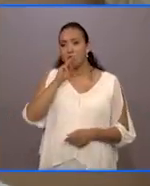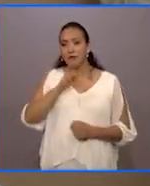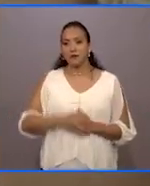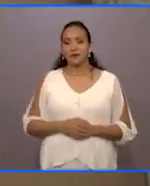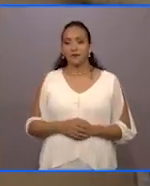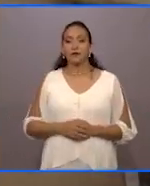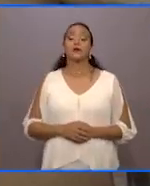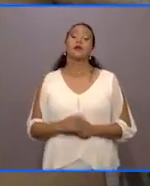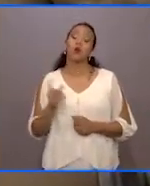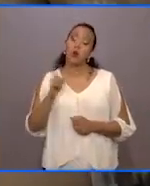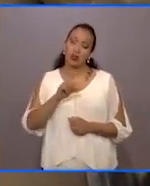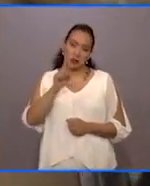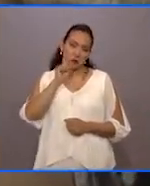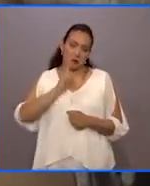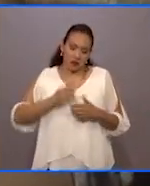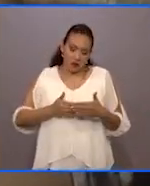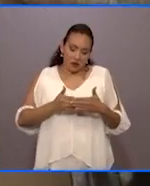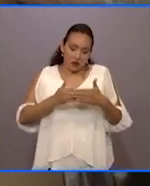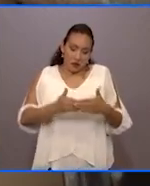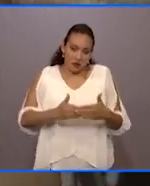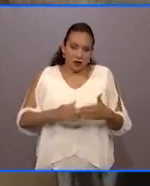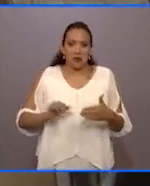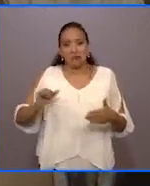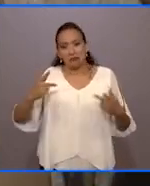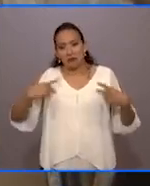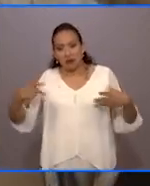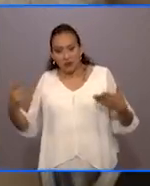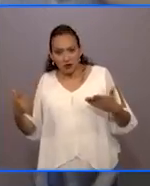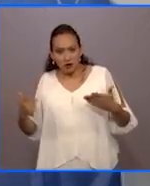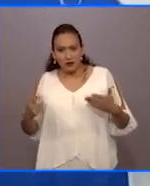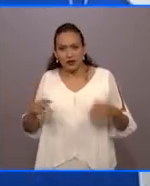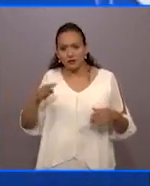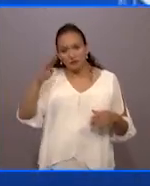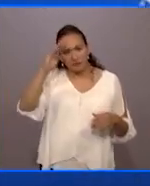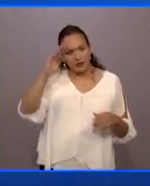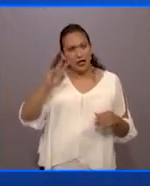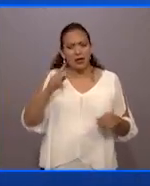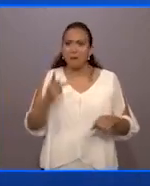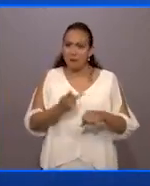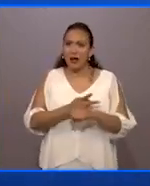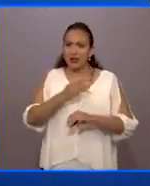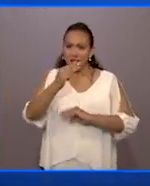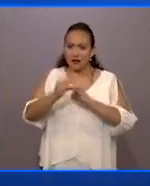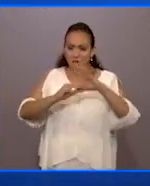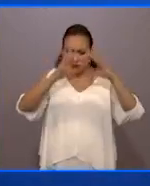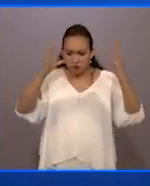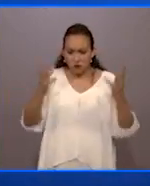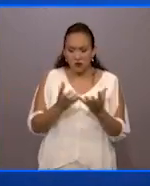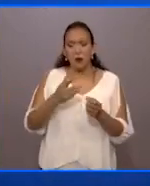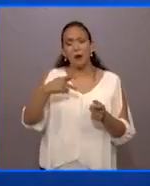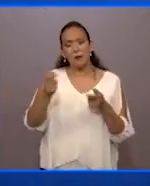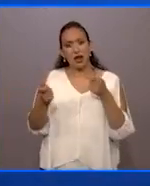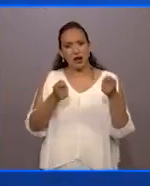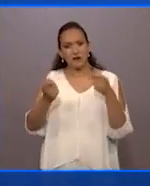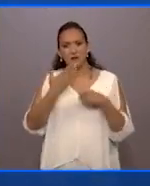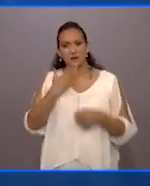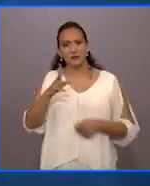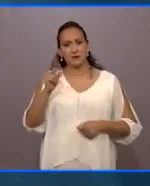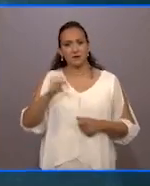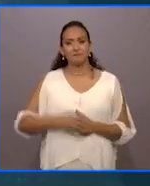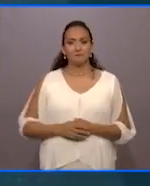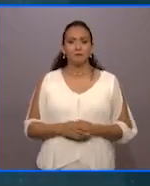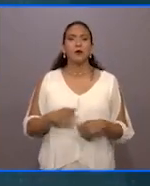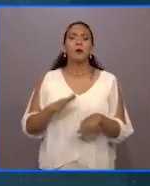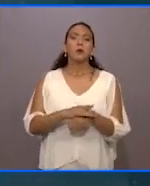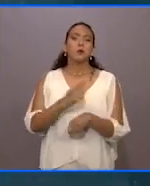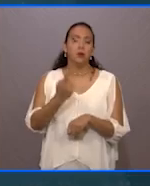La gestación subrogada es una práctica que se ha extendido a nivel global, sin embargo en la región carece de regulación integral. Lo